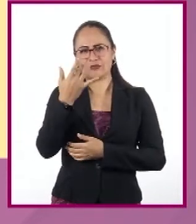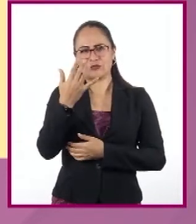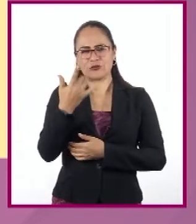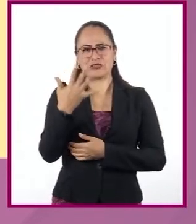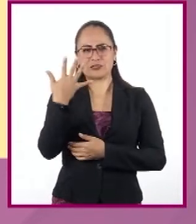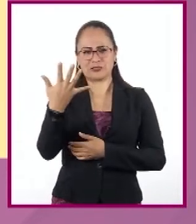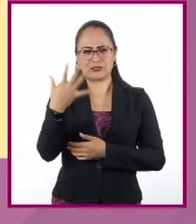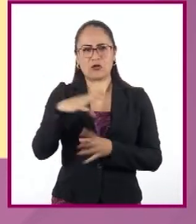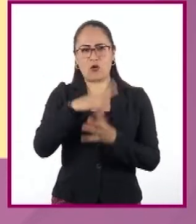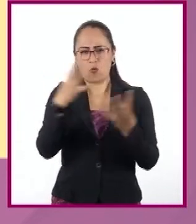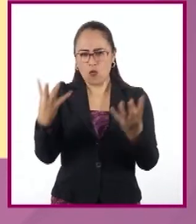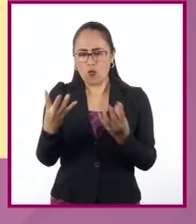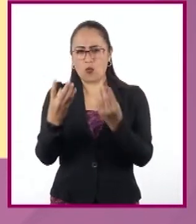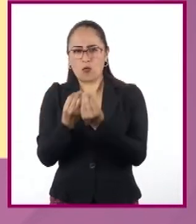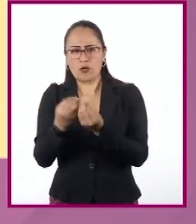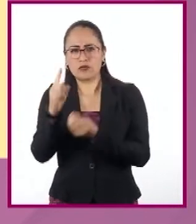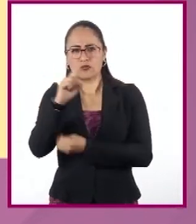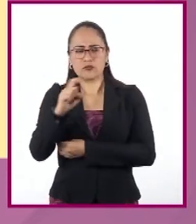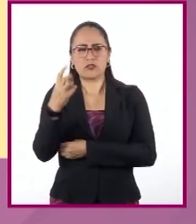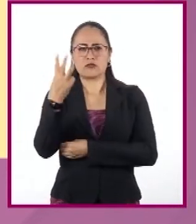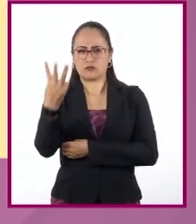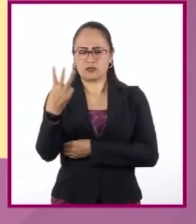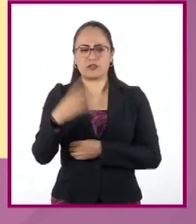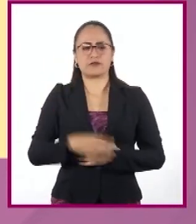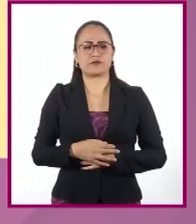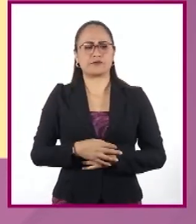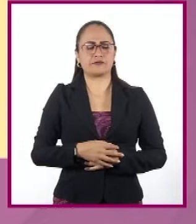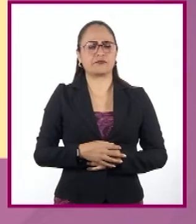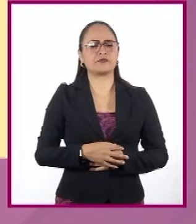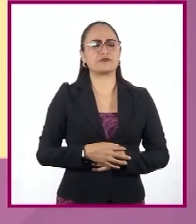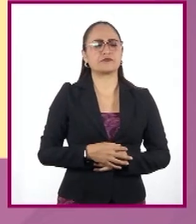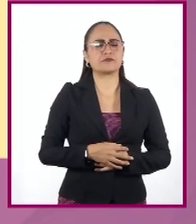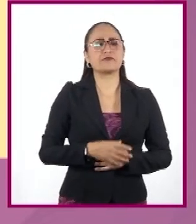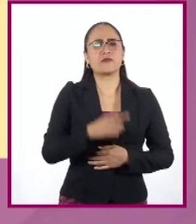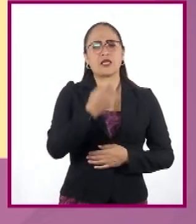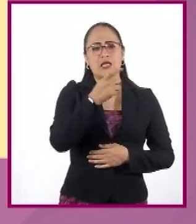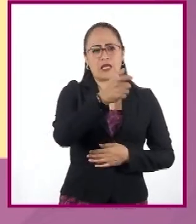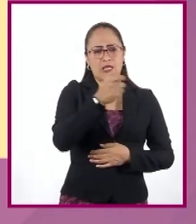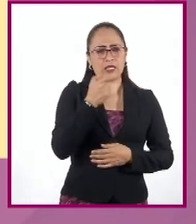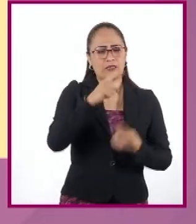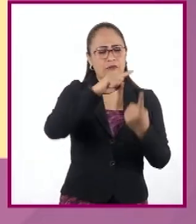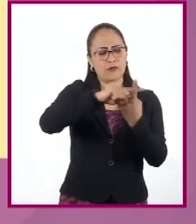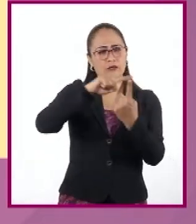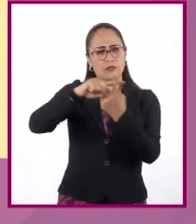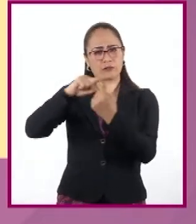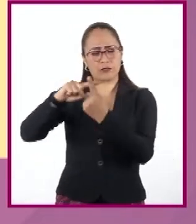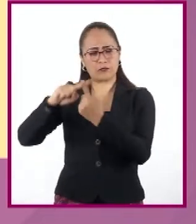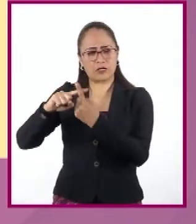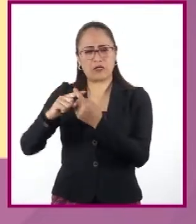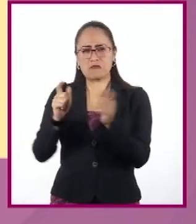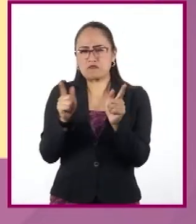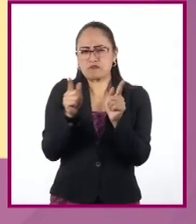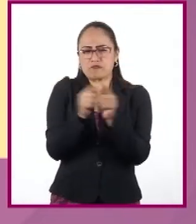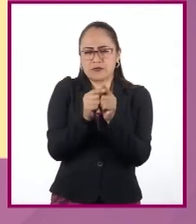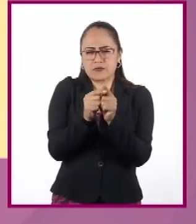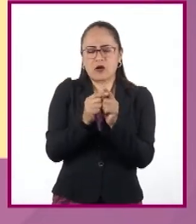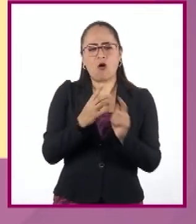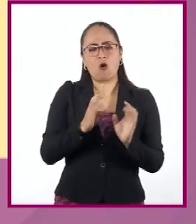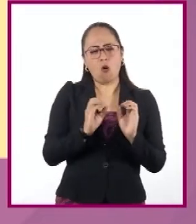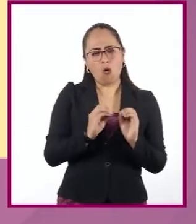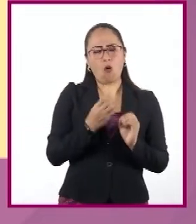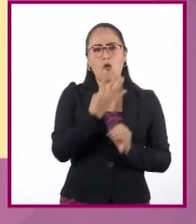pesos. Sumar 4 veces X es igual a multiplicar 4 por X. Se puede escribir de esa manera,